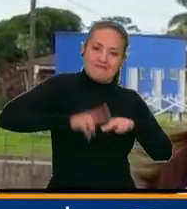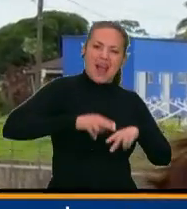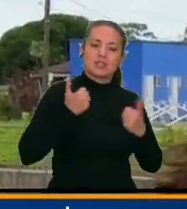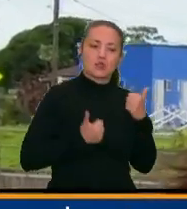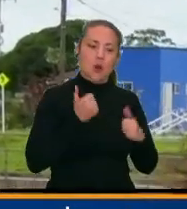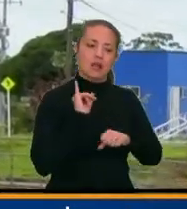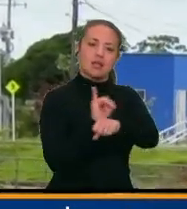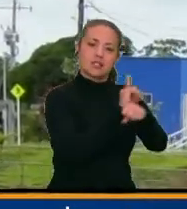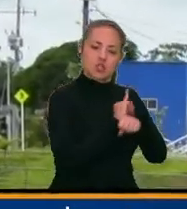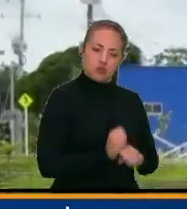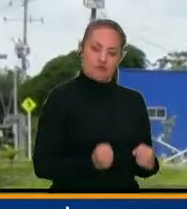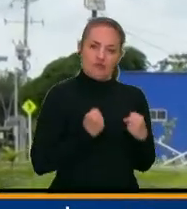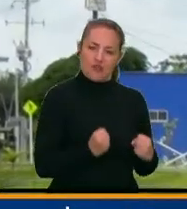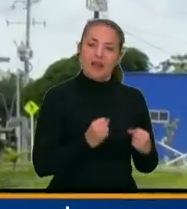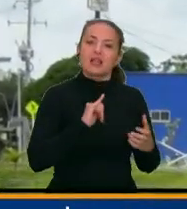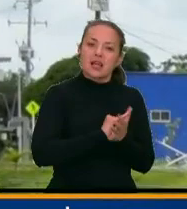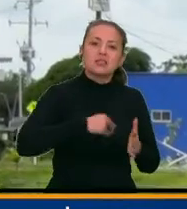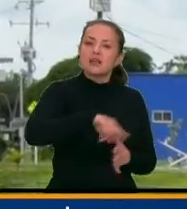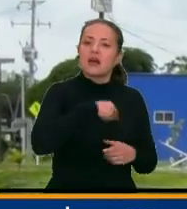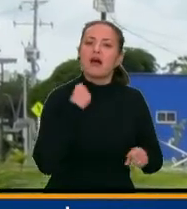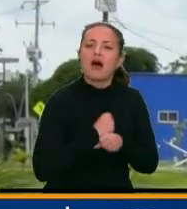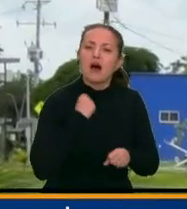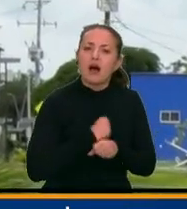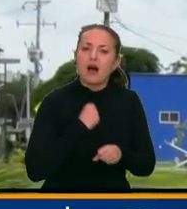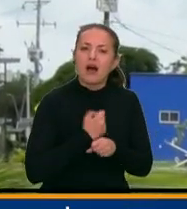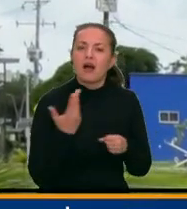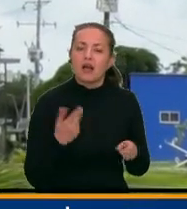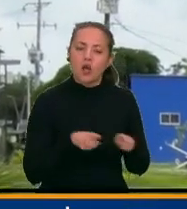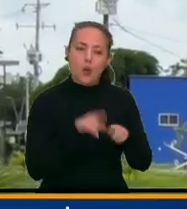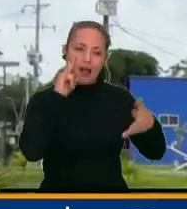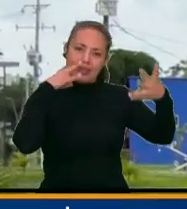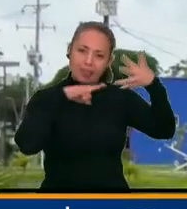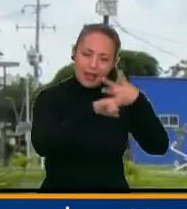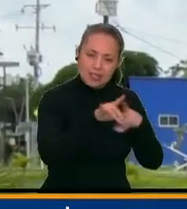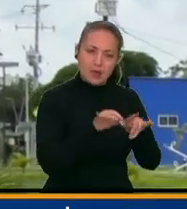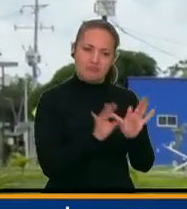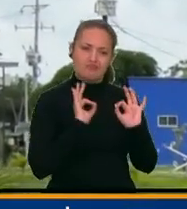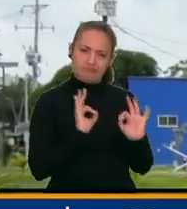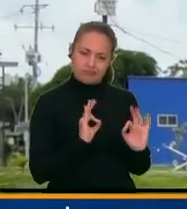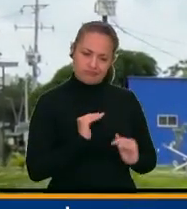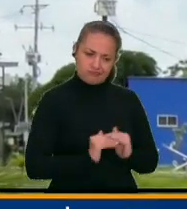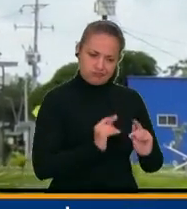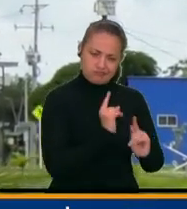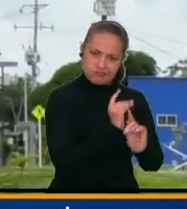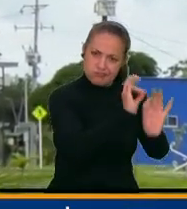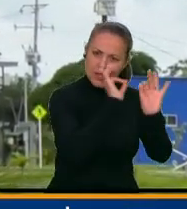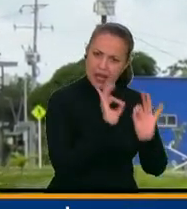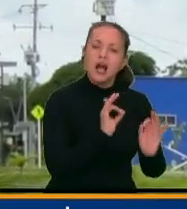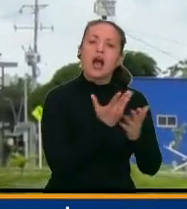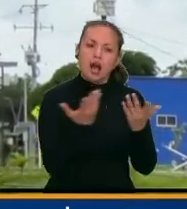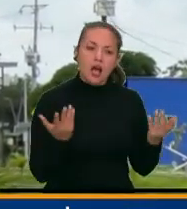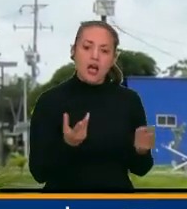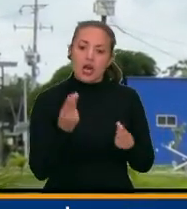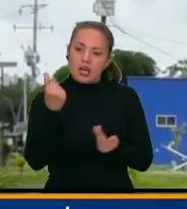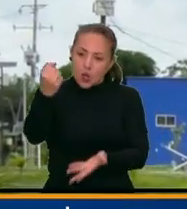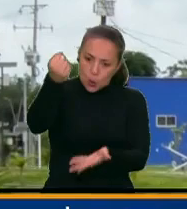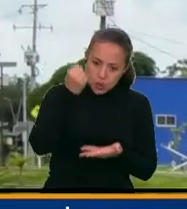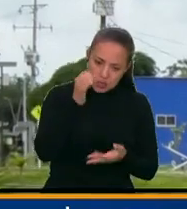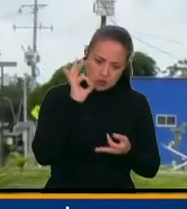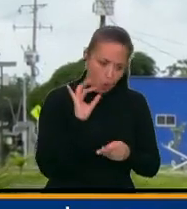institucional donde trabajaremos con la transparencia la eficacia la el buen uso de los recursos